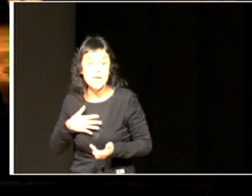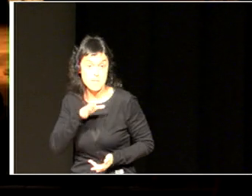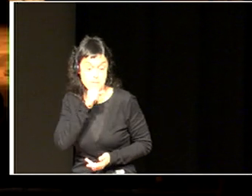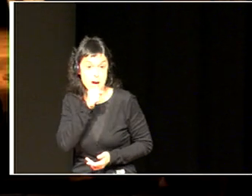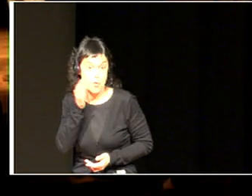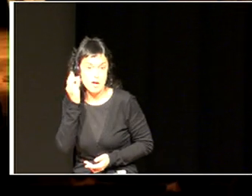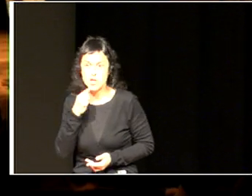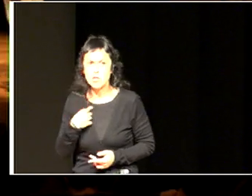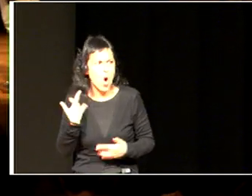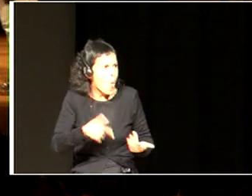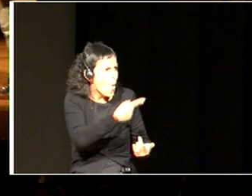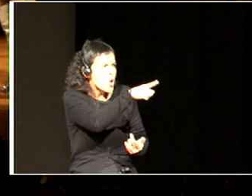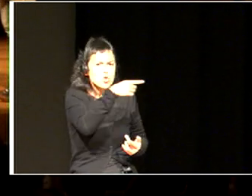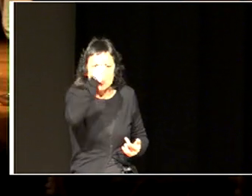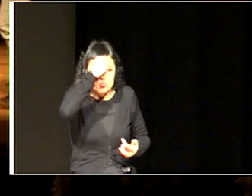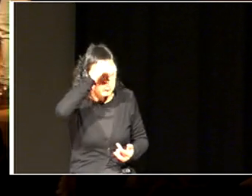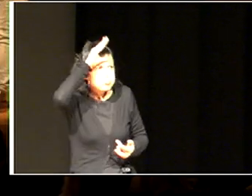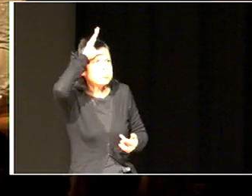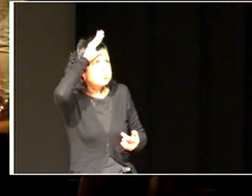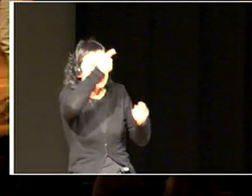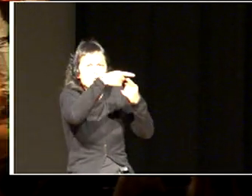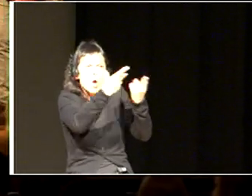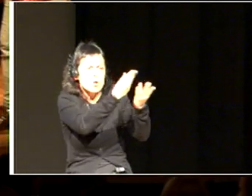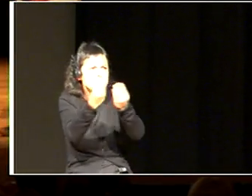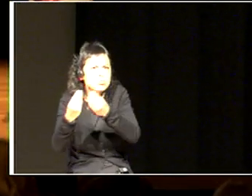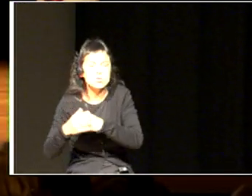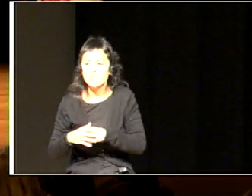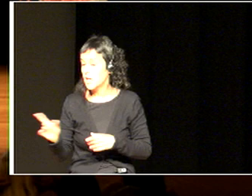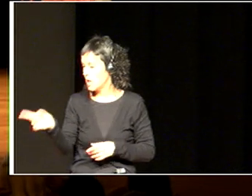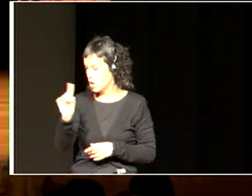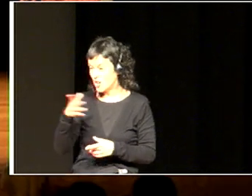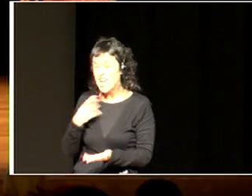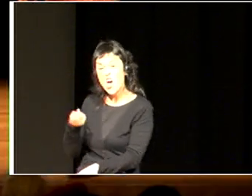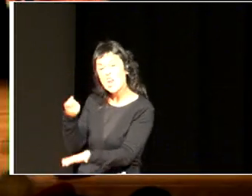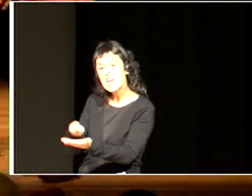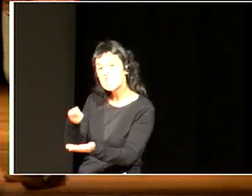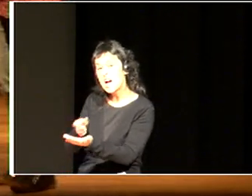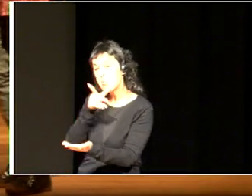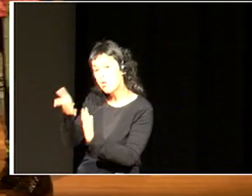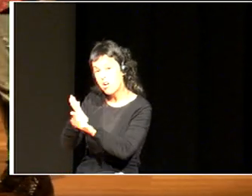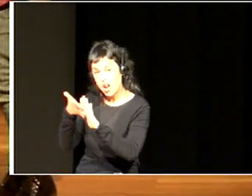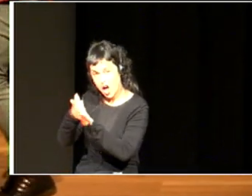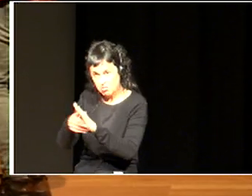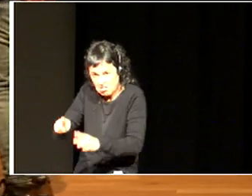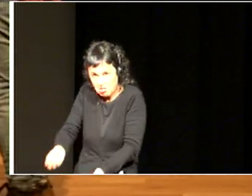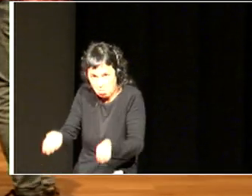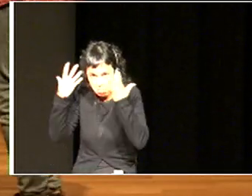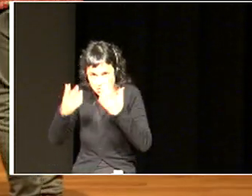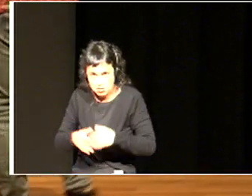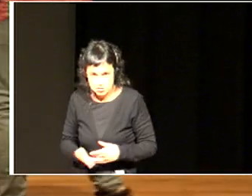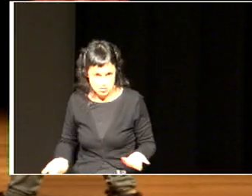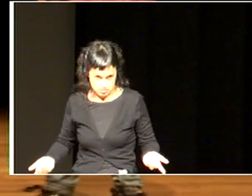hija y que no abuela que cobran por decir lo que dicen que no tienen ni idea de uganda yo tampoco